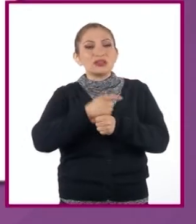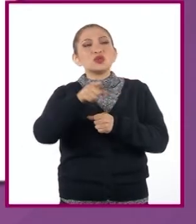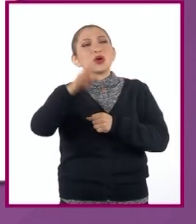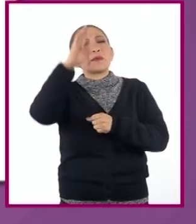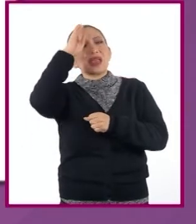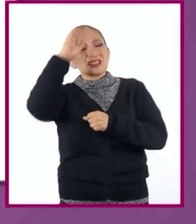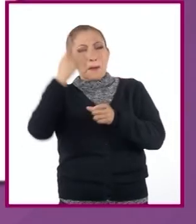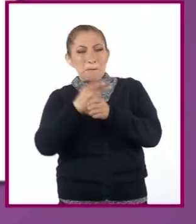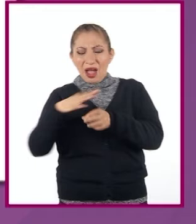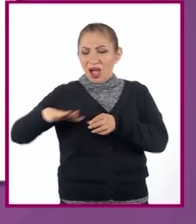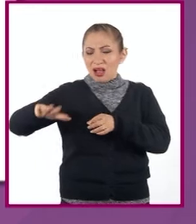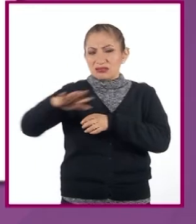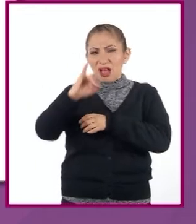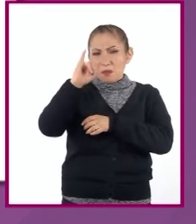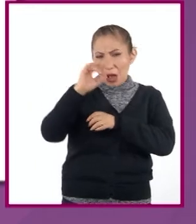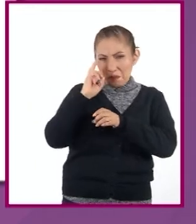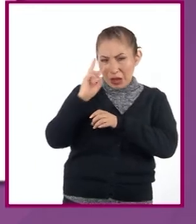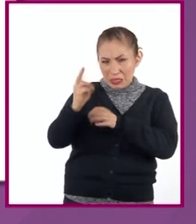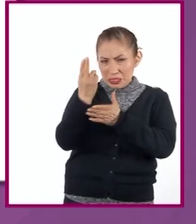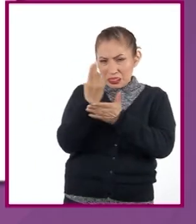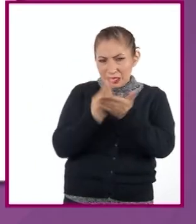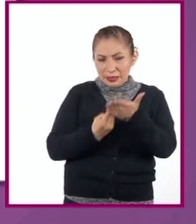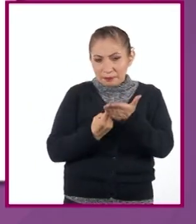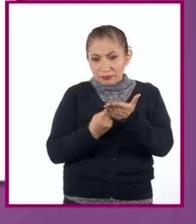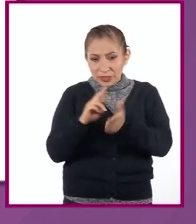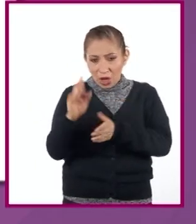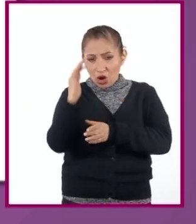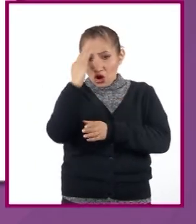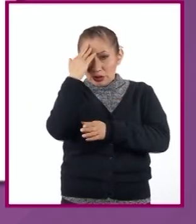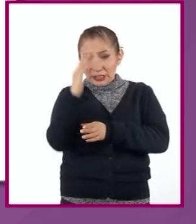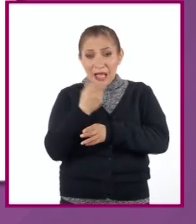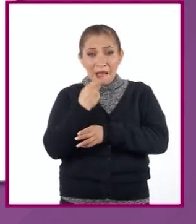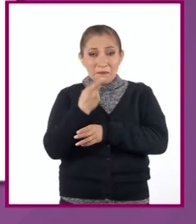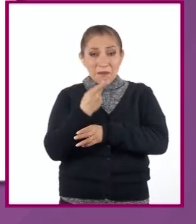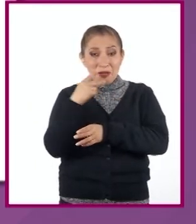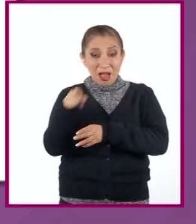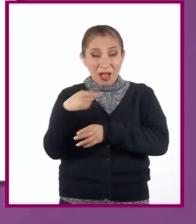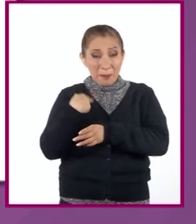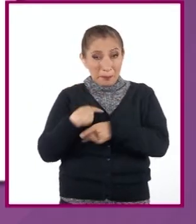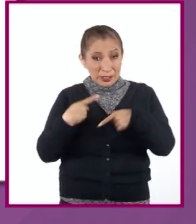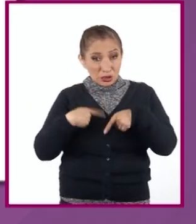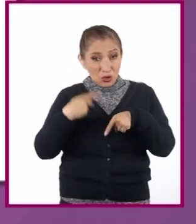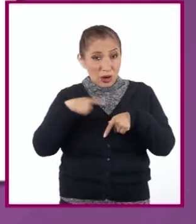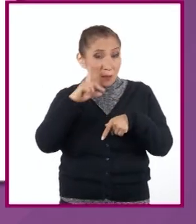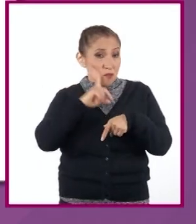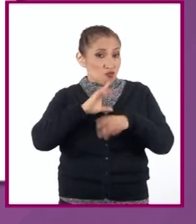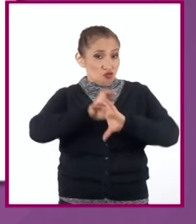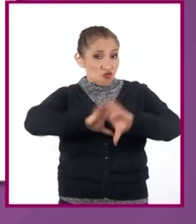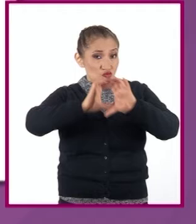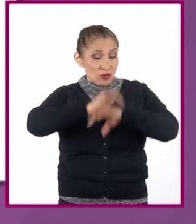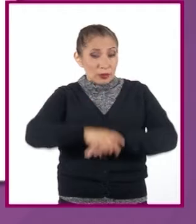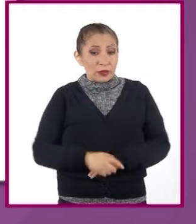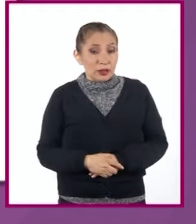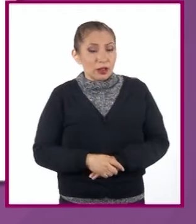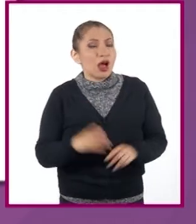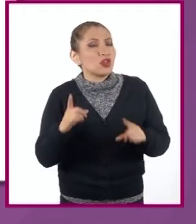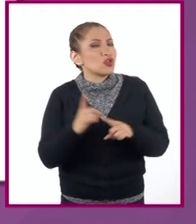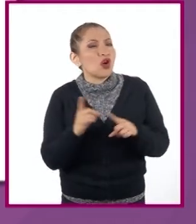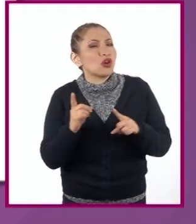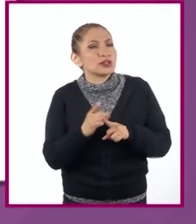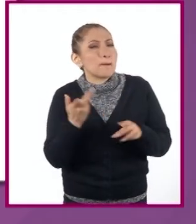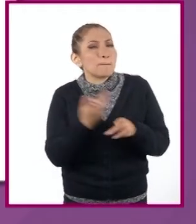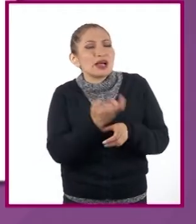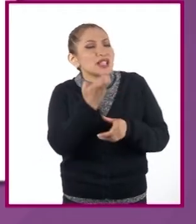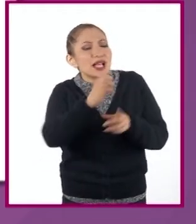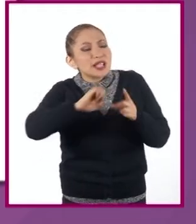piensan que está pasando en la imagen? ¿Reconocen la lengua en la que se expresa la cantante? ¿En dónde podría